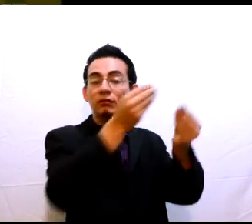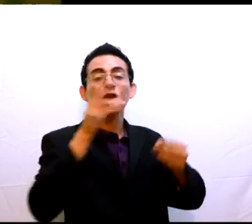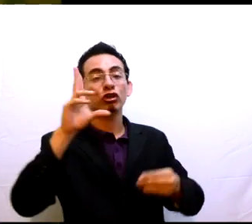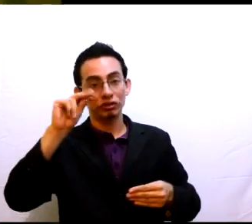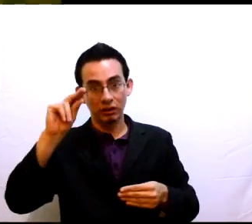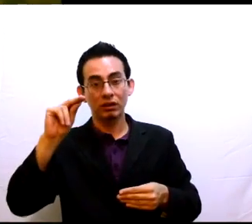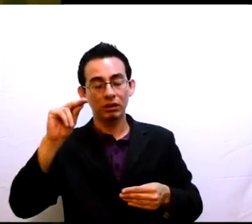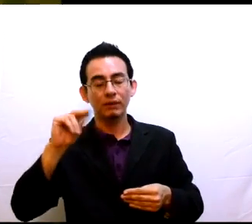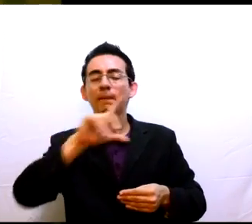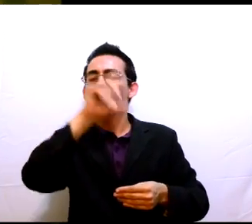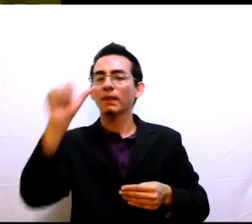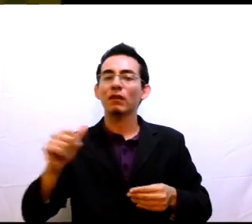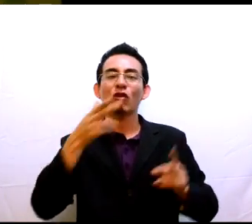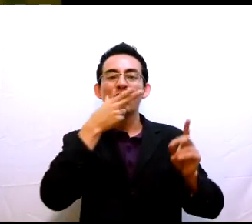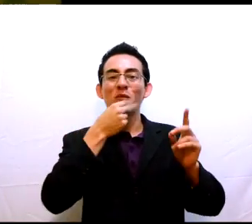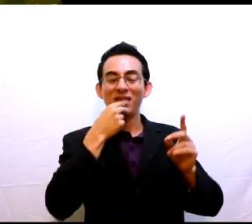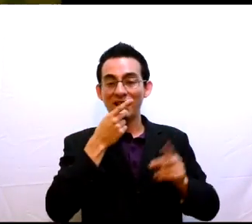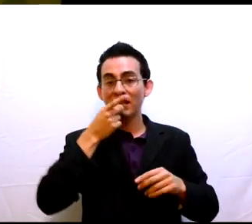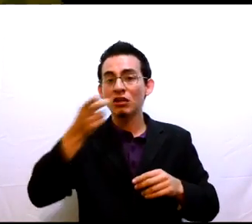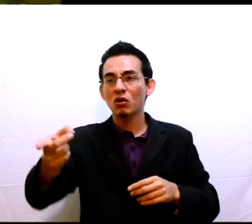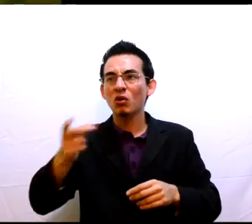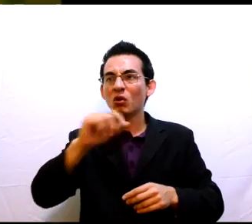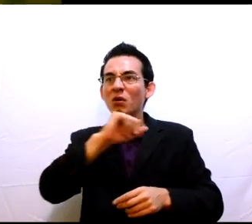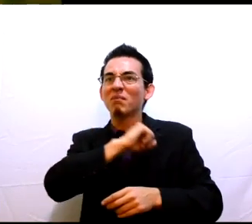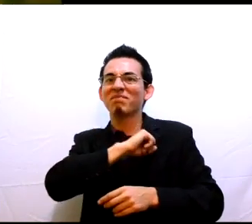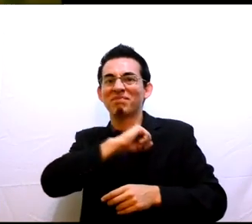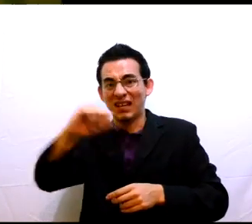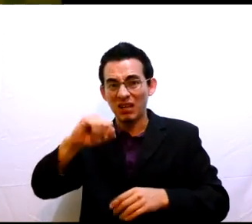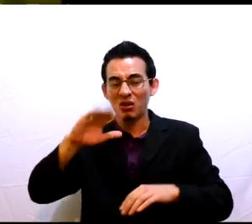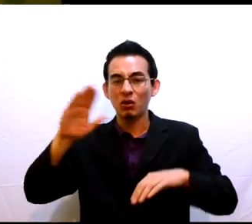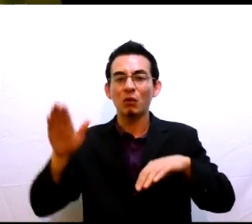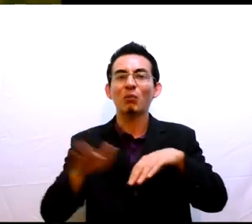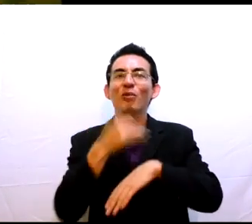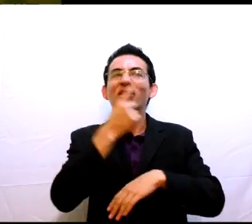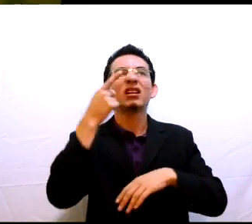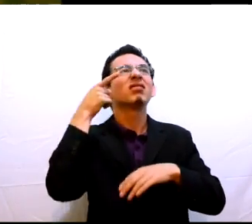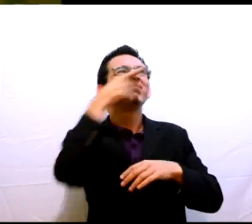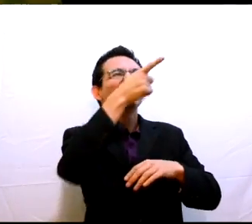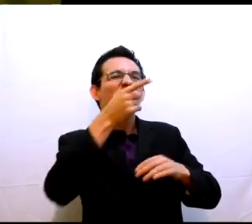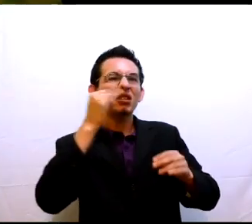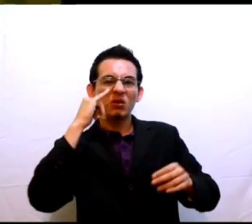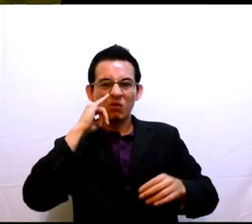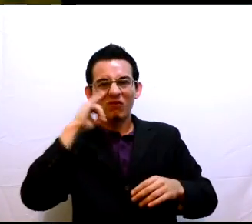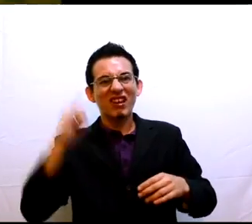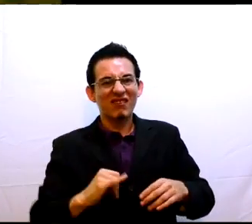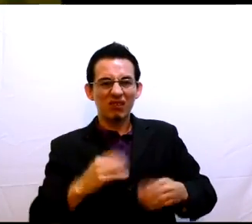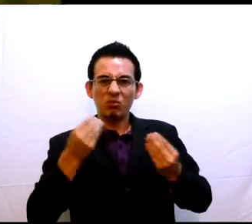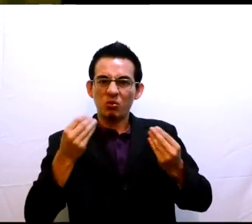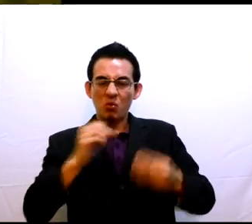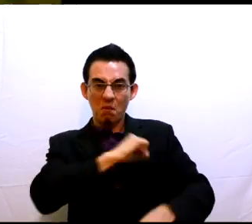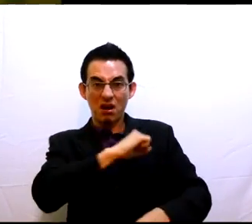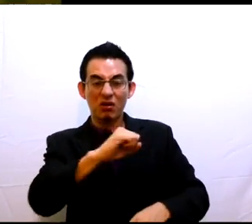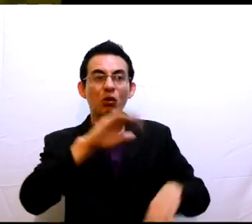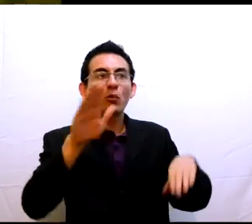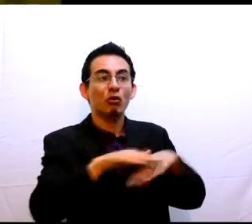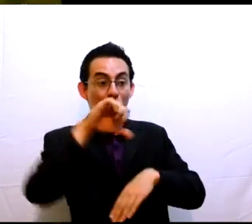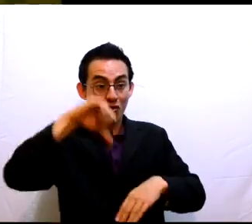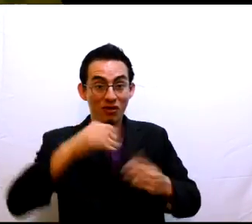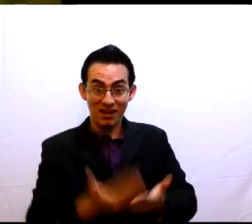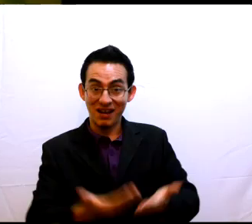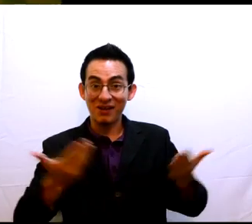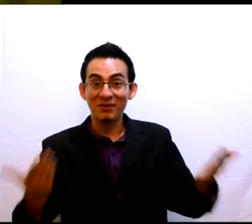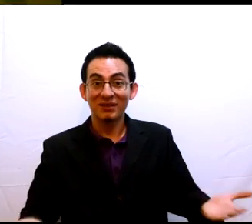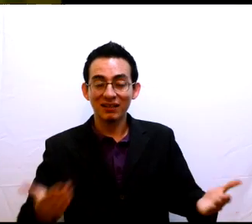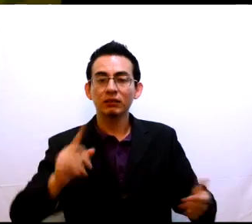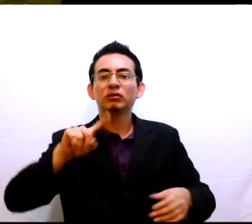amo al mayordomo malo por haber hecho sagazmente porque los hijos de este siglo son más sagaces